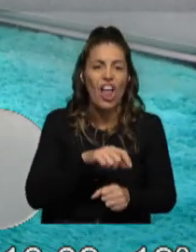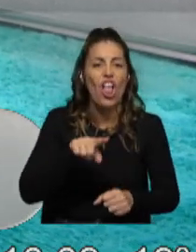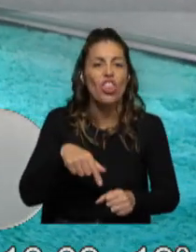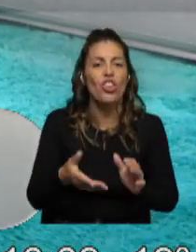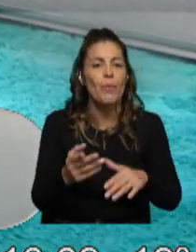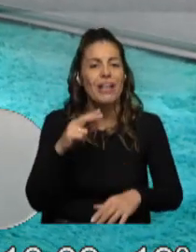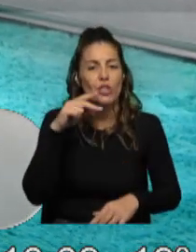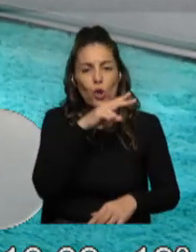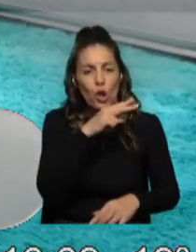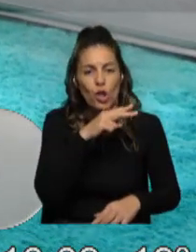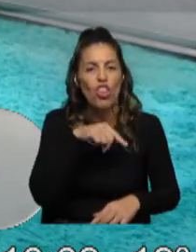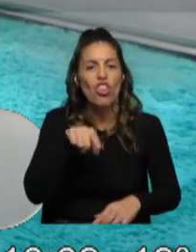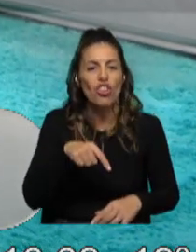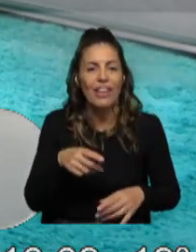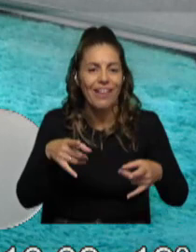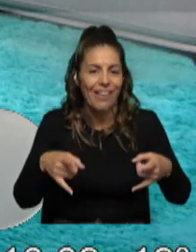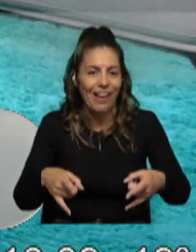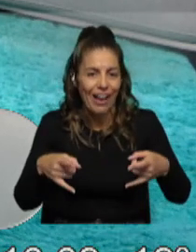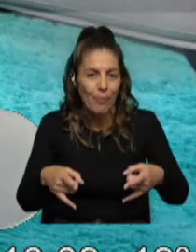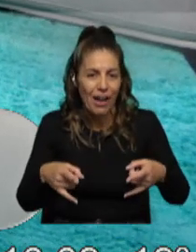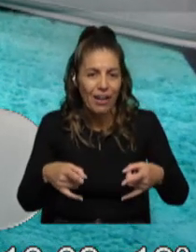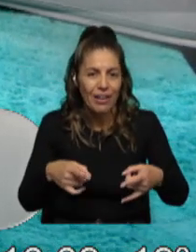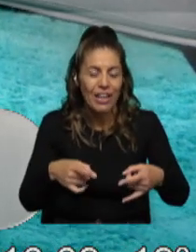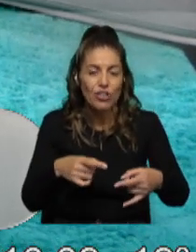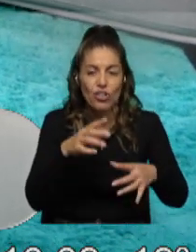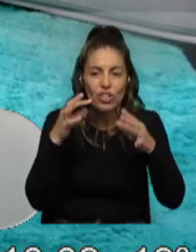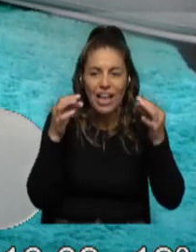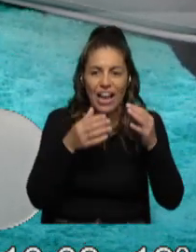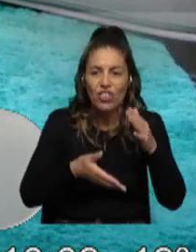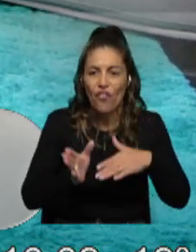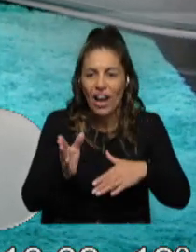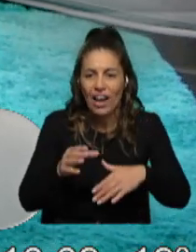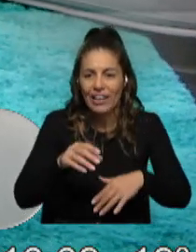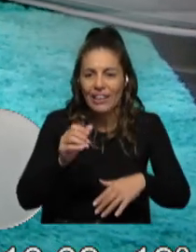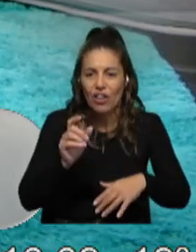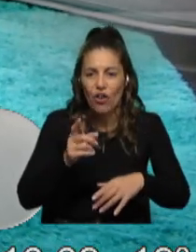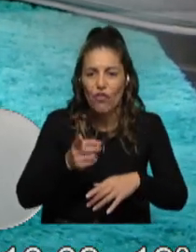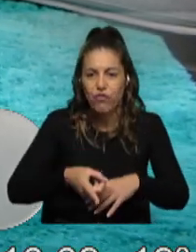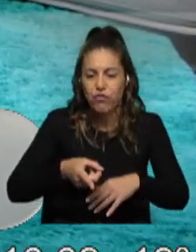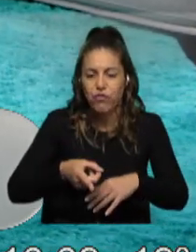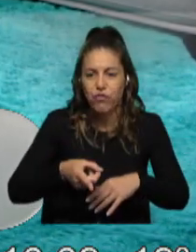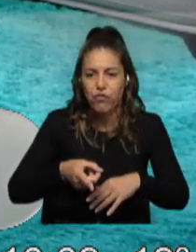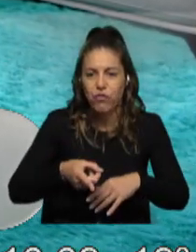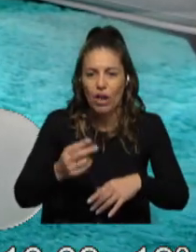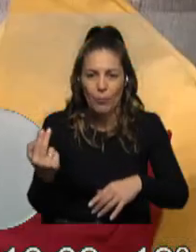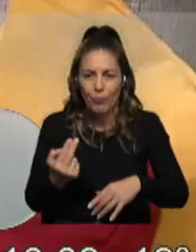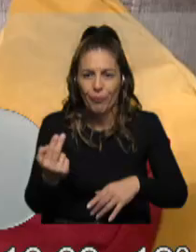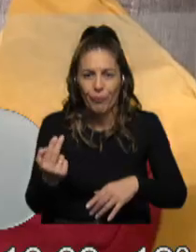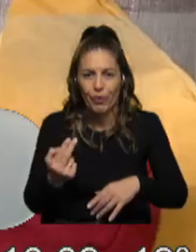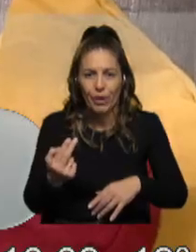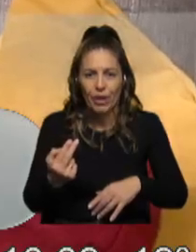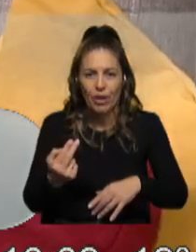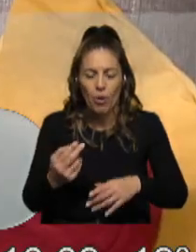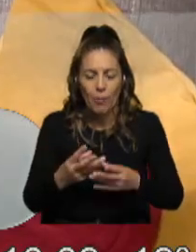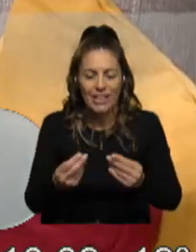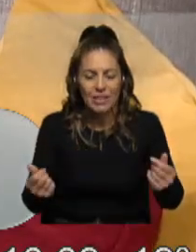es donde está más concentrado el olor. Entonces el gato va y lo orina. Para tratar de disipar ese olor con un olor amigable o por